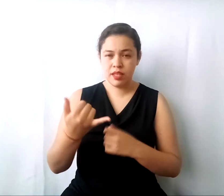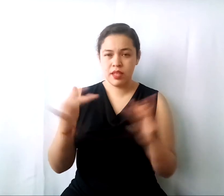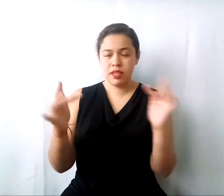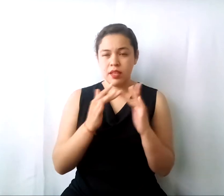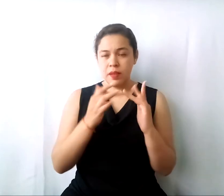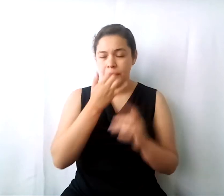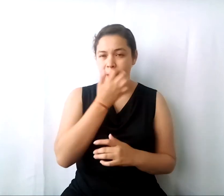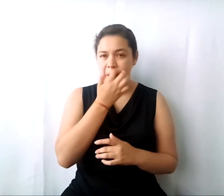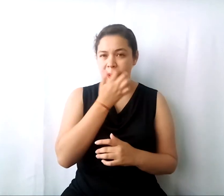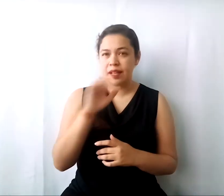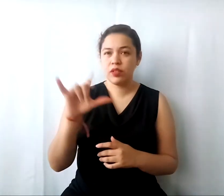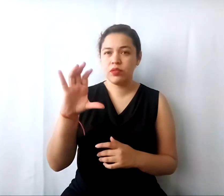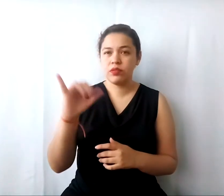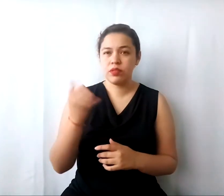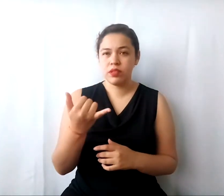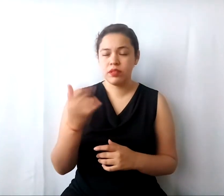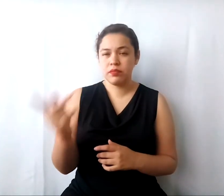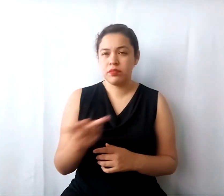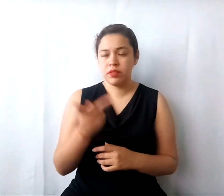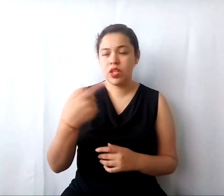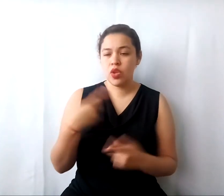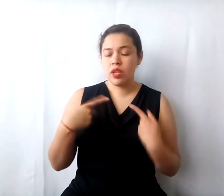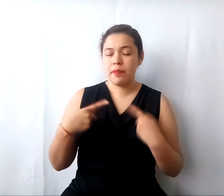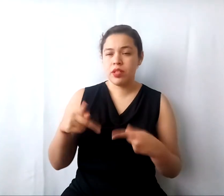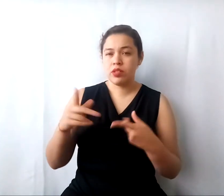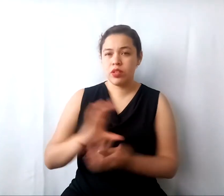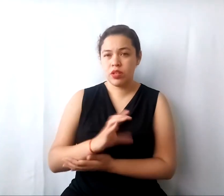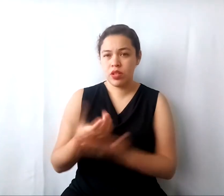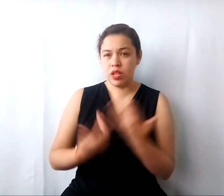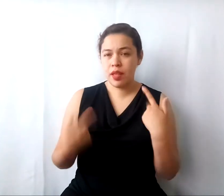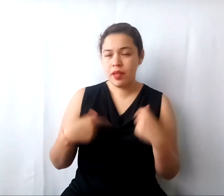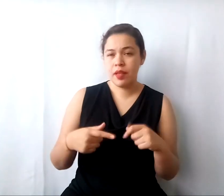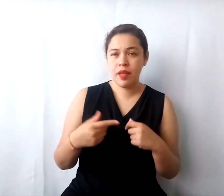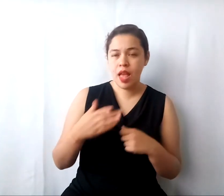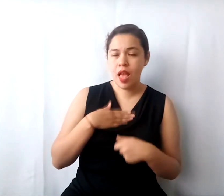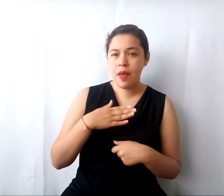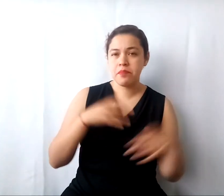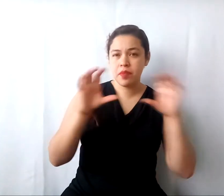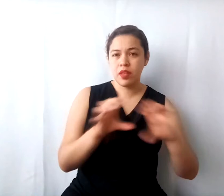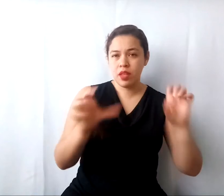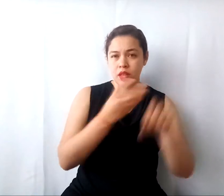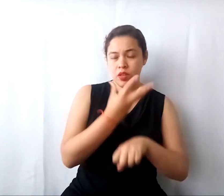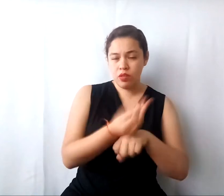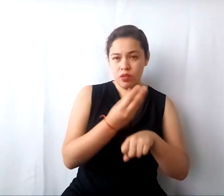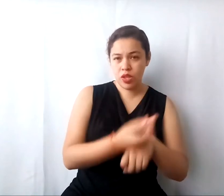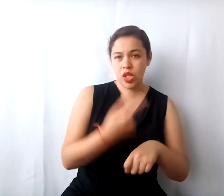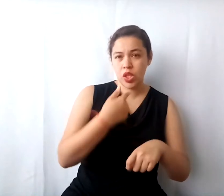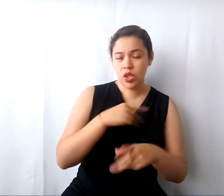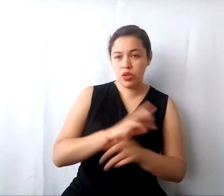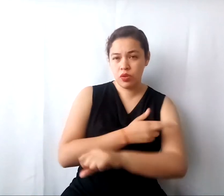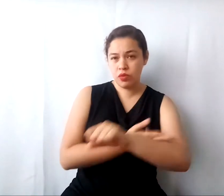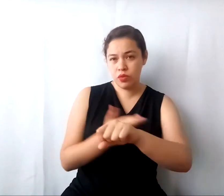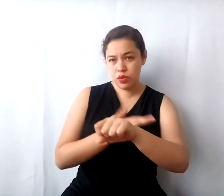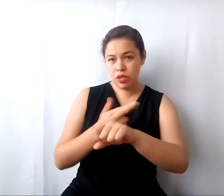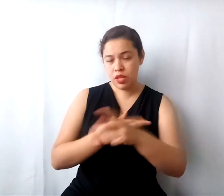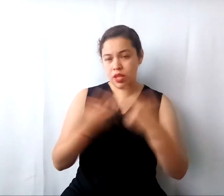Después Lucy nos pregunta, entonces si yo contrato a una persona que le da mantenimiento a mi equipo de cómputo, ¿yo debo registrarme y la persona que